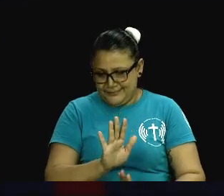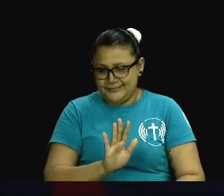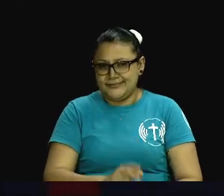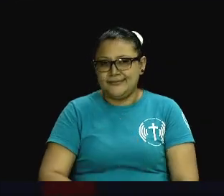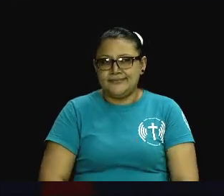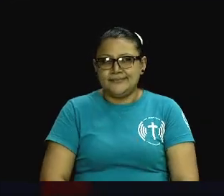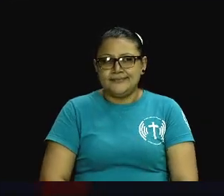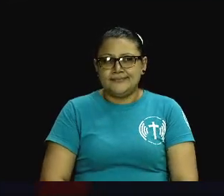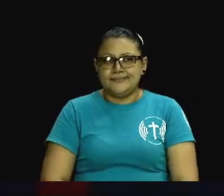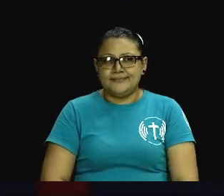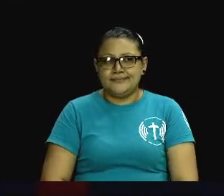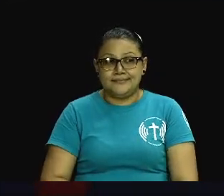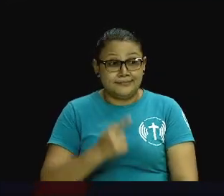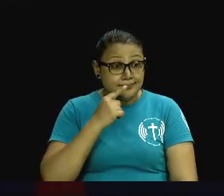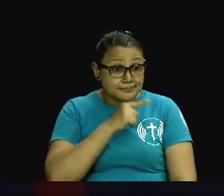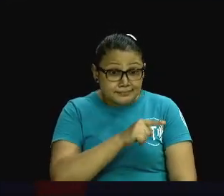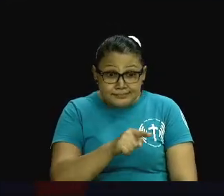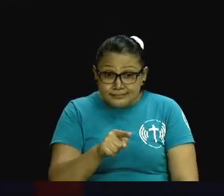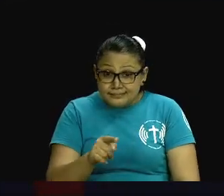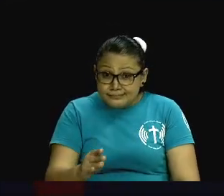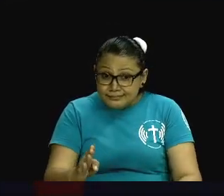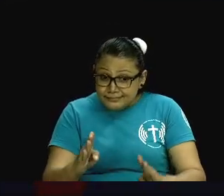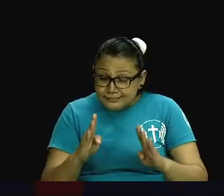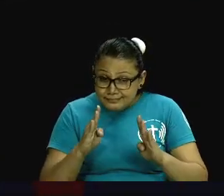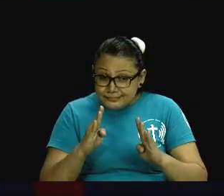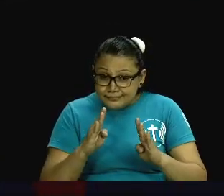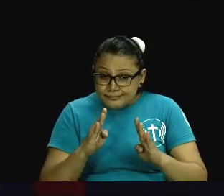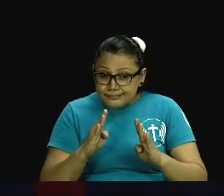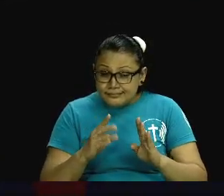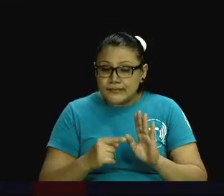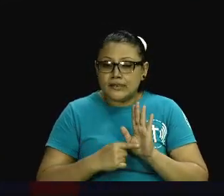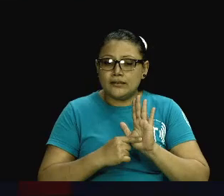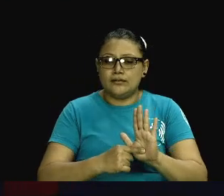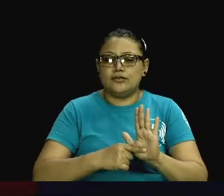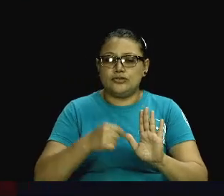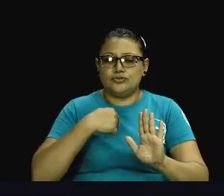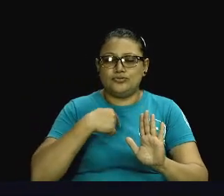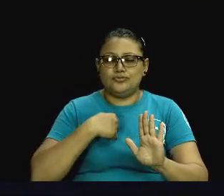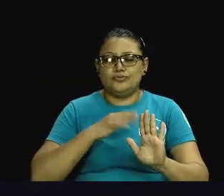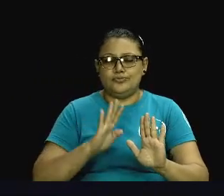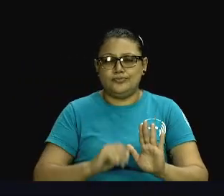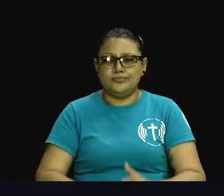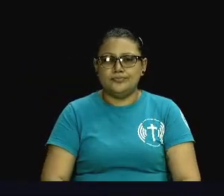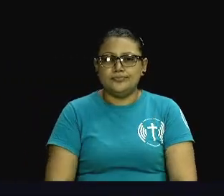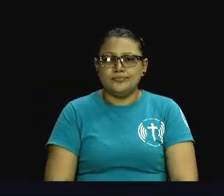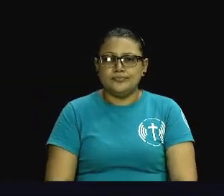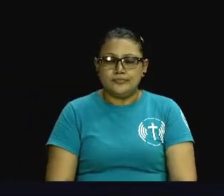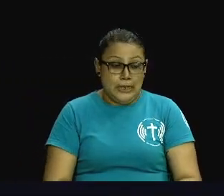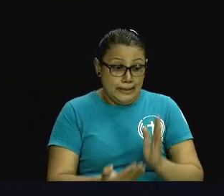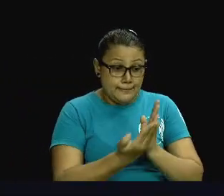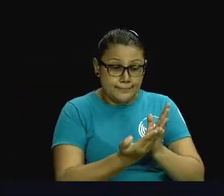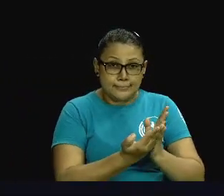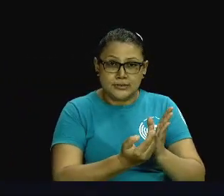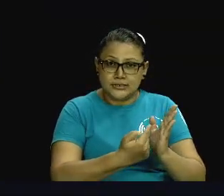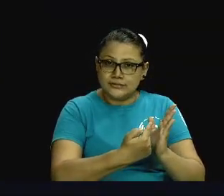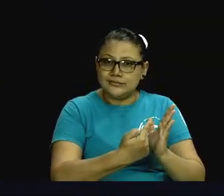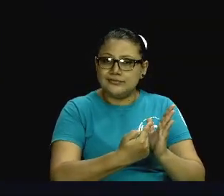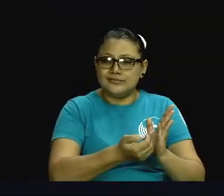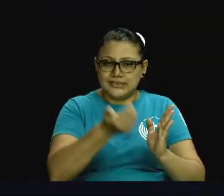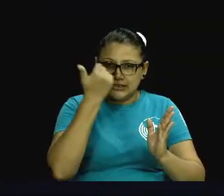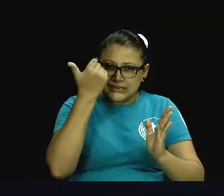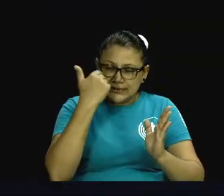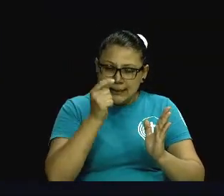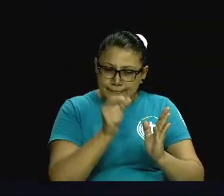cuando te fijes en las pequeñas señales ahora dios a través de la biblia nos ha enseñado que en